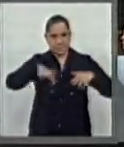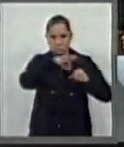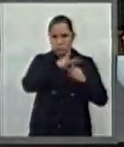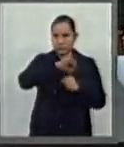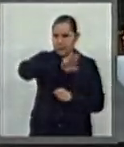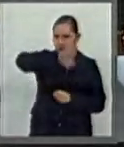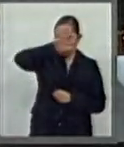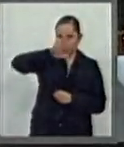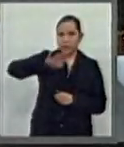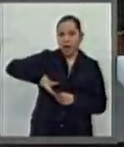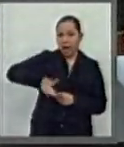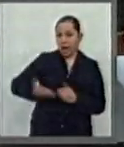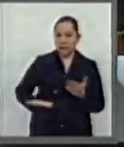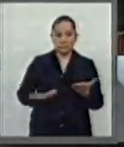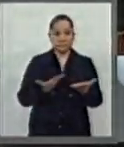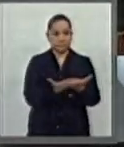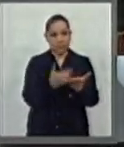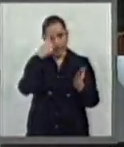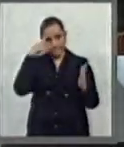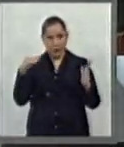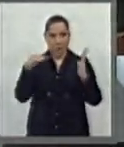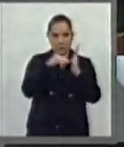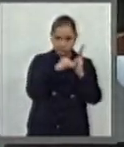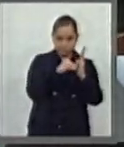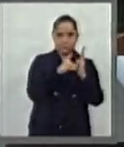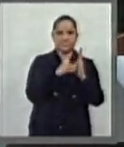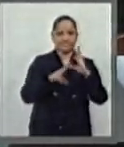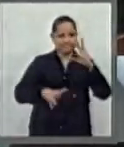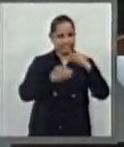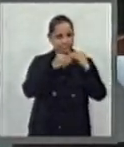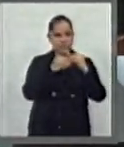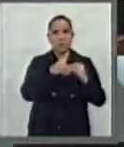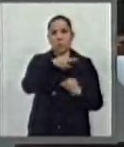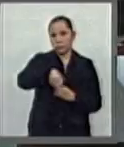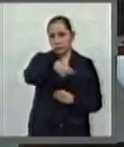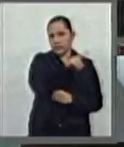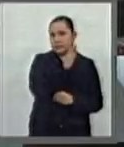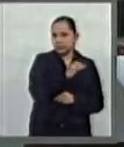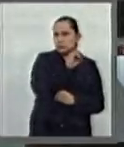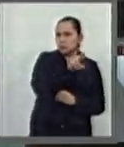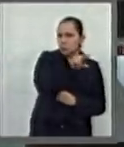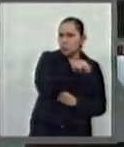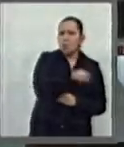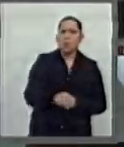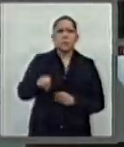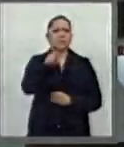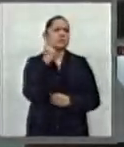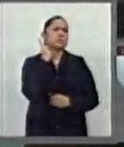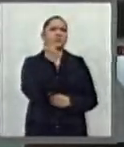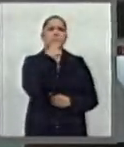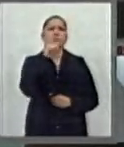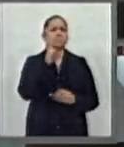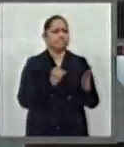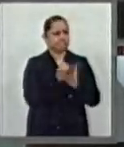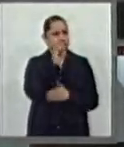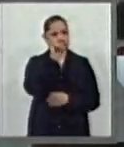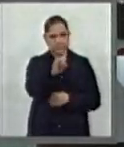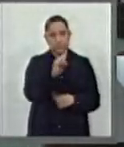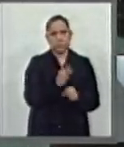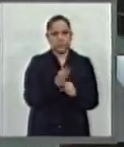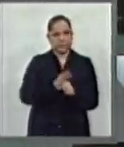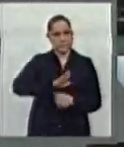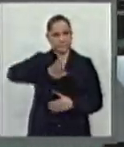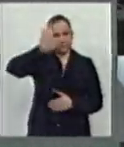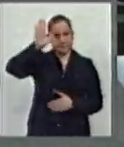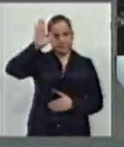si se acepta la modificación planteada. Las diputadas y los diputados que estén por la afirmativa, sírvanse manifestarlo.